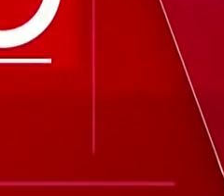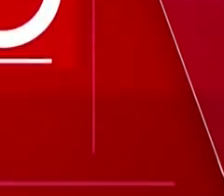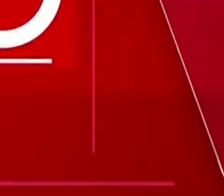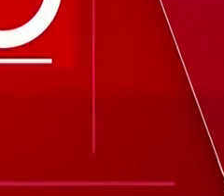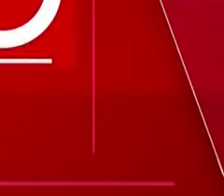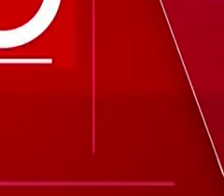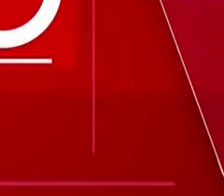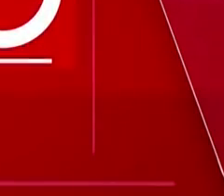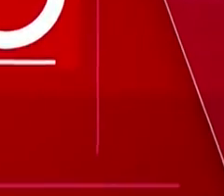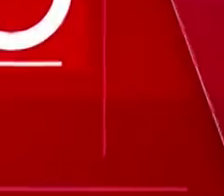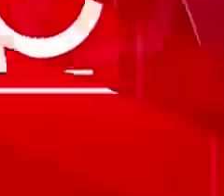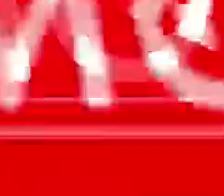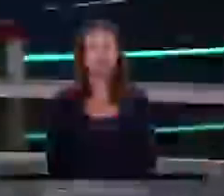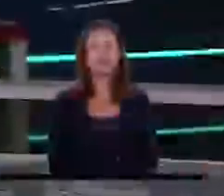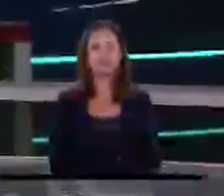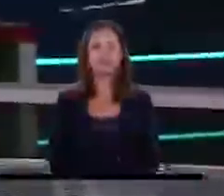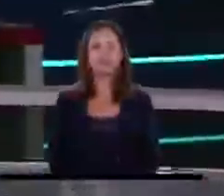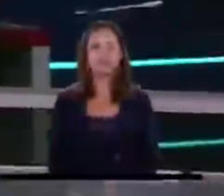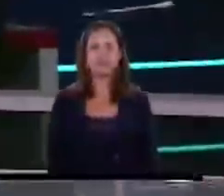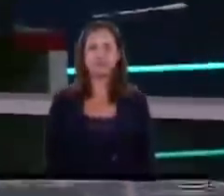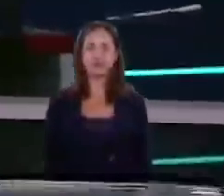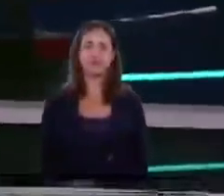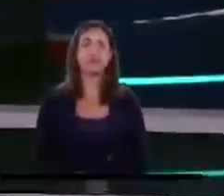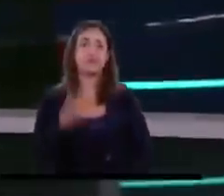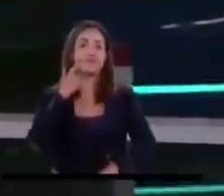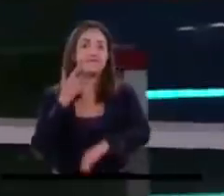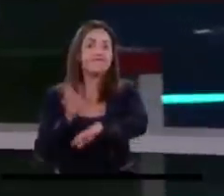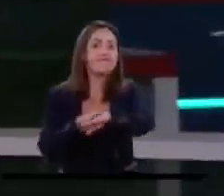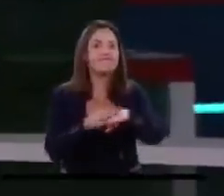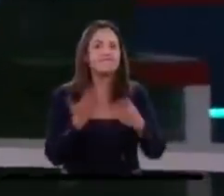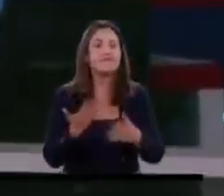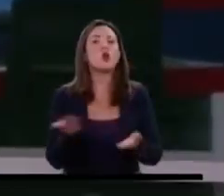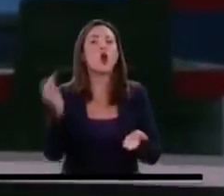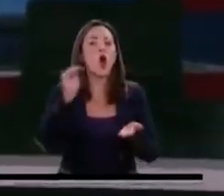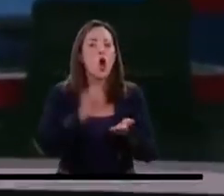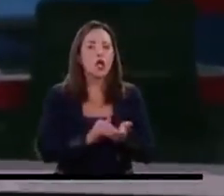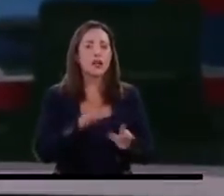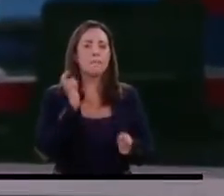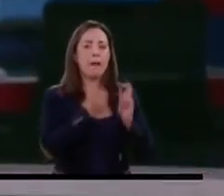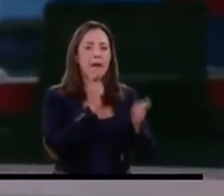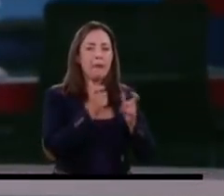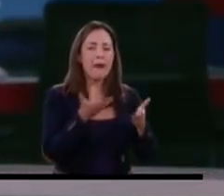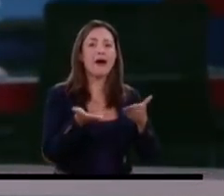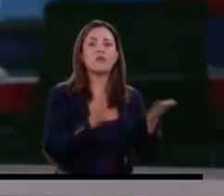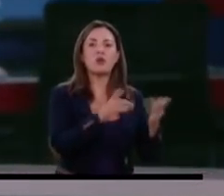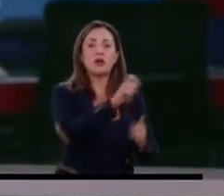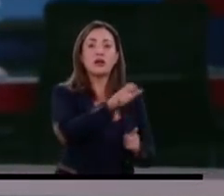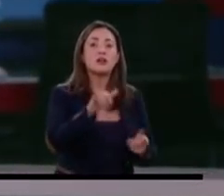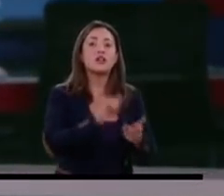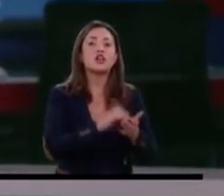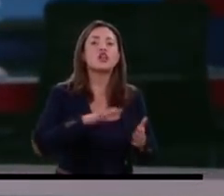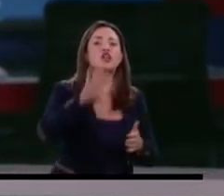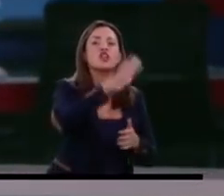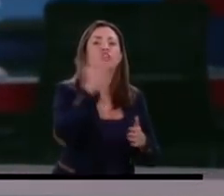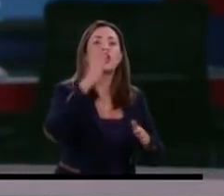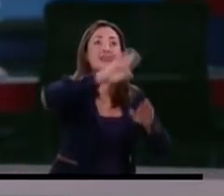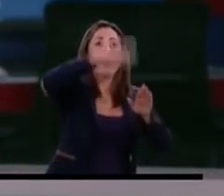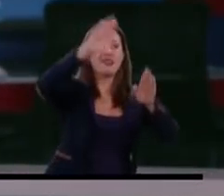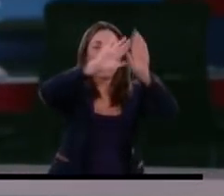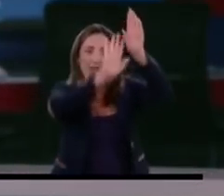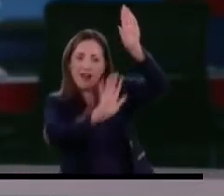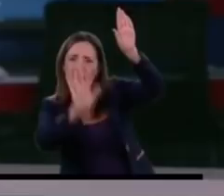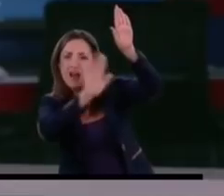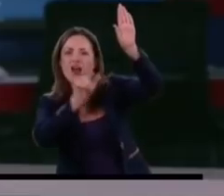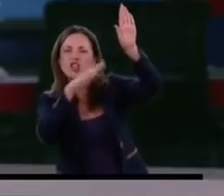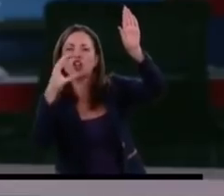lo último en Noticias Caracol. Mucha atención porque una nueva masacre se registró en el Bajo Cauca antioqueño, esta vez en el